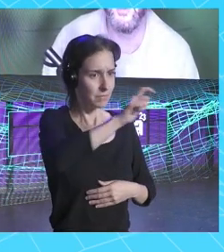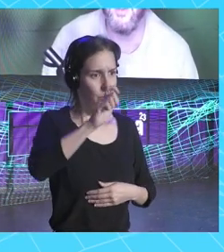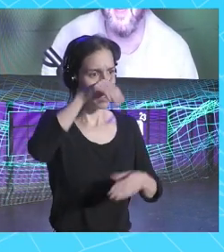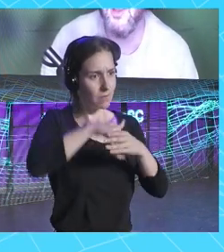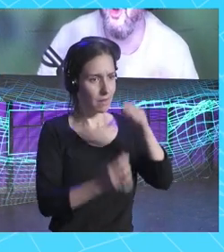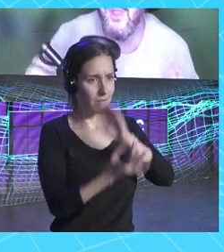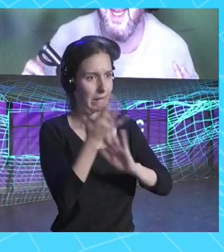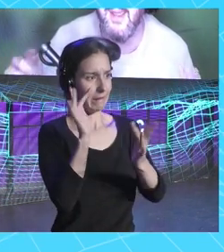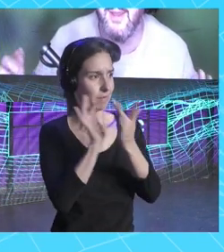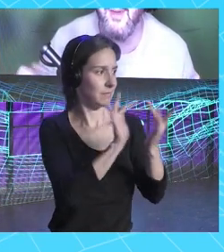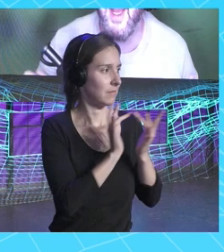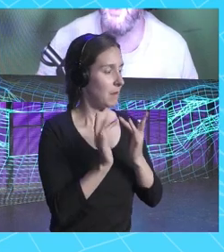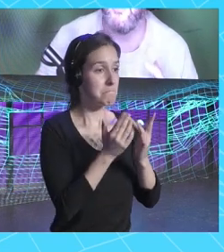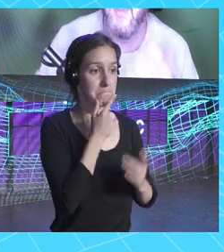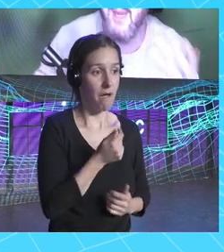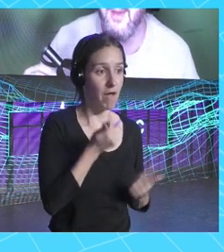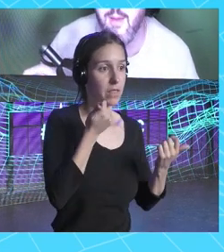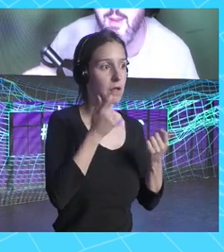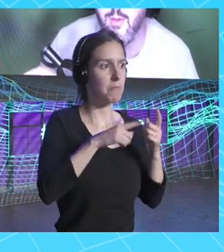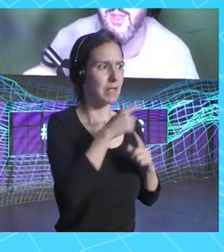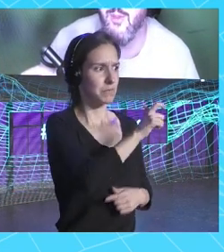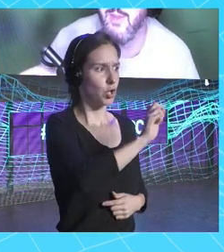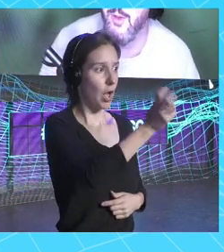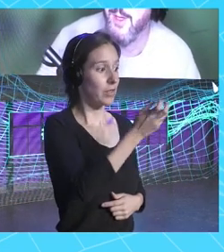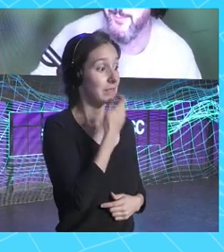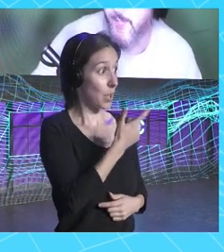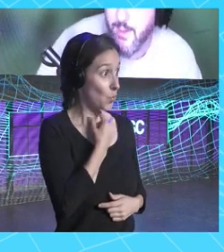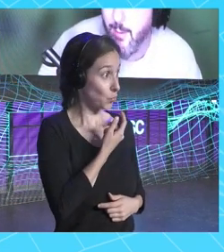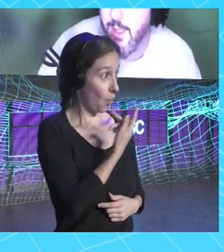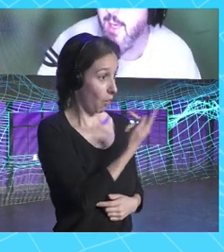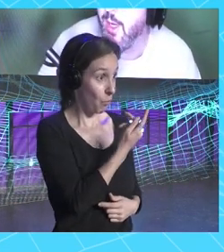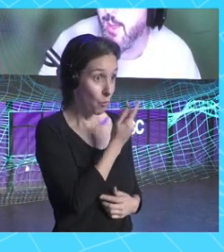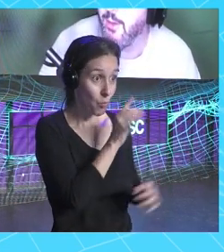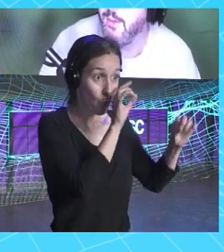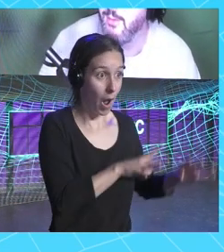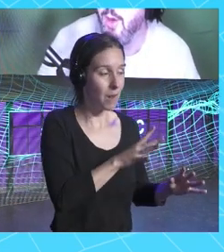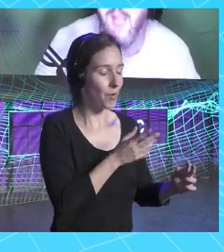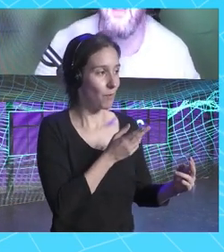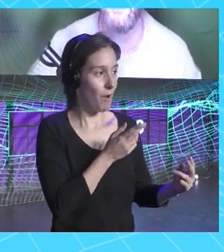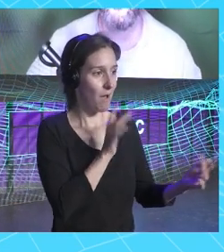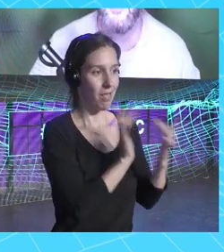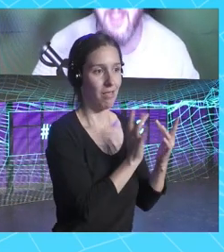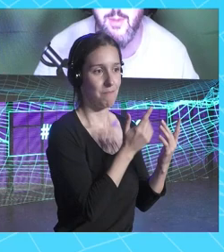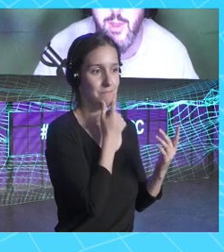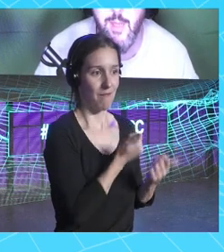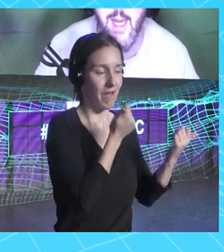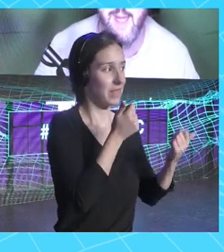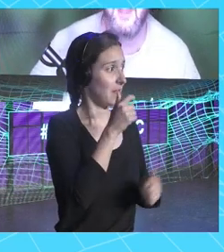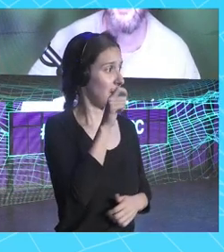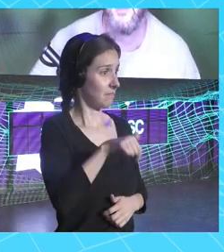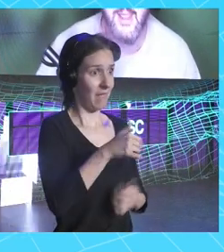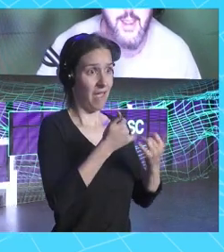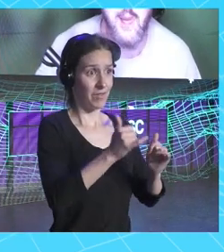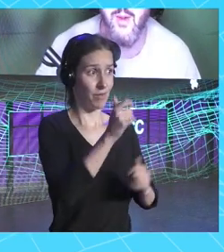conectar más con otra gente a la que también le gusta lo mismo estamos aquí en un evento con gente con intereses similares